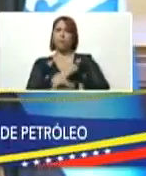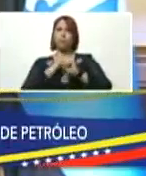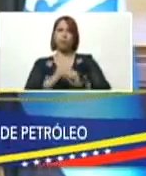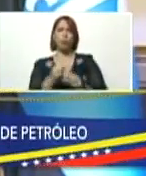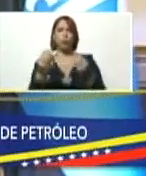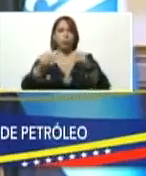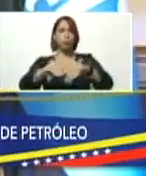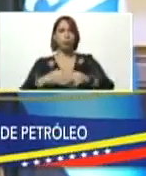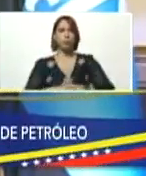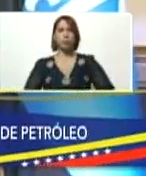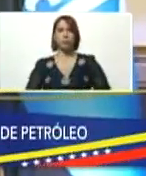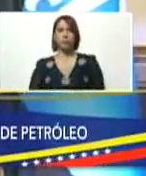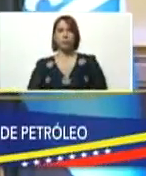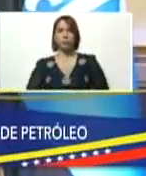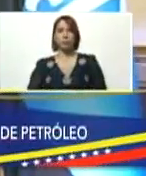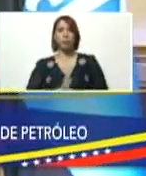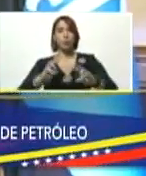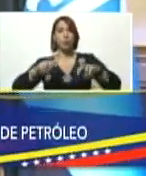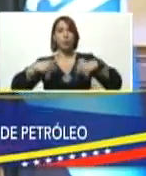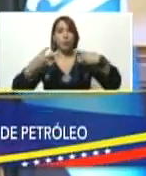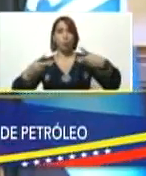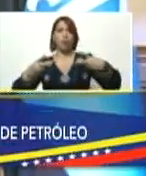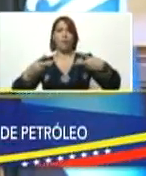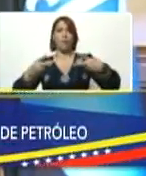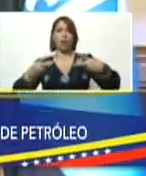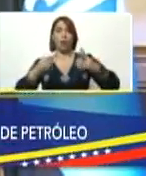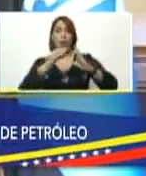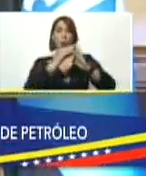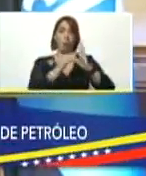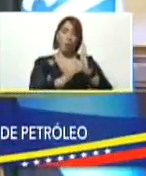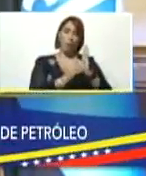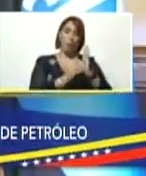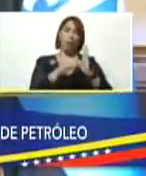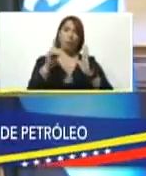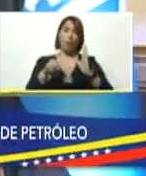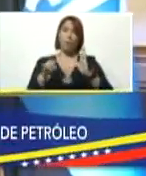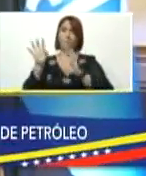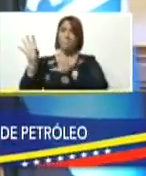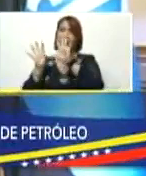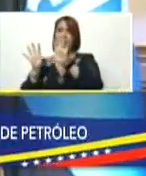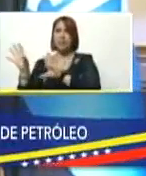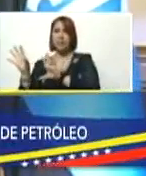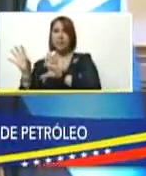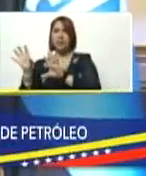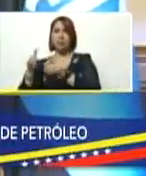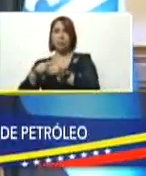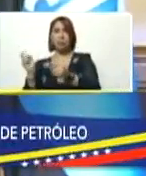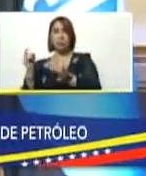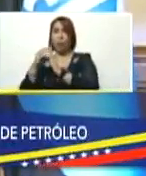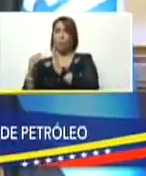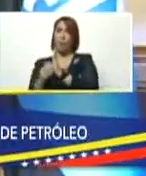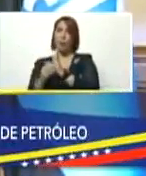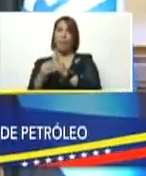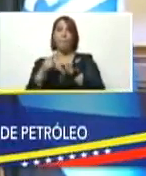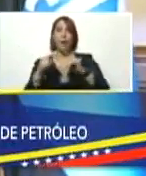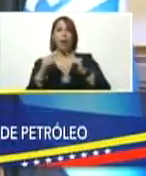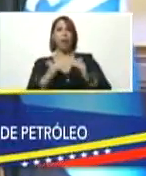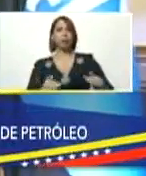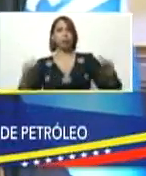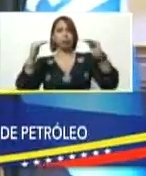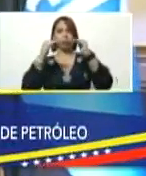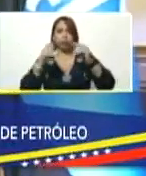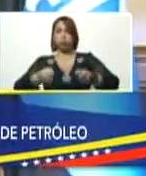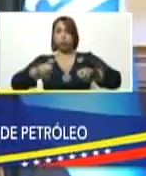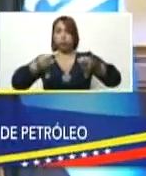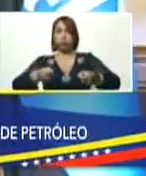alianza nueva entre la OPEP y los países no OPEP para estabilizar el mercado